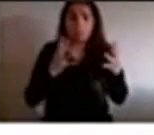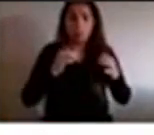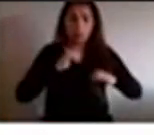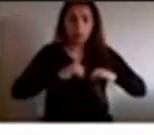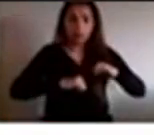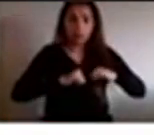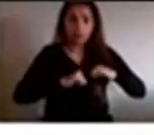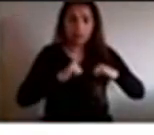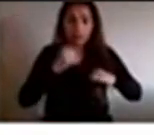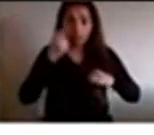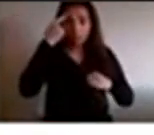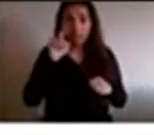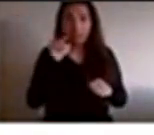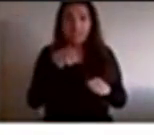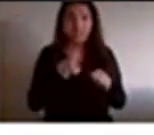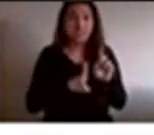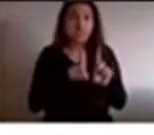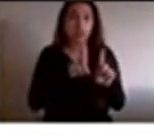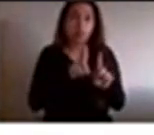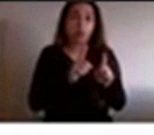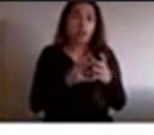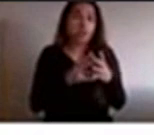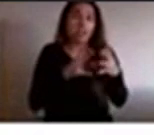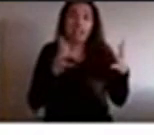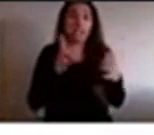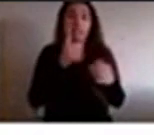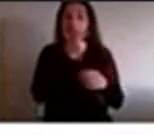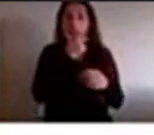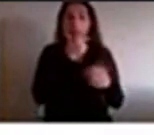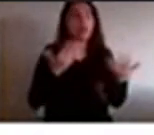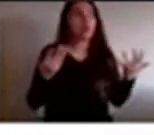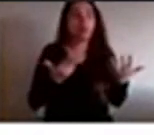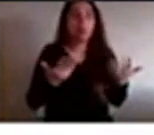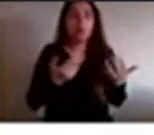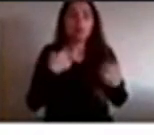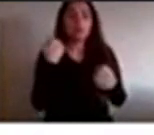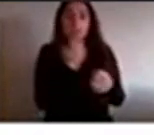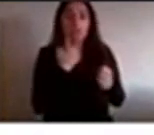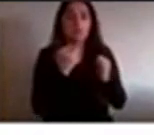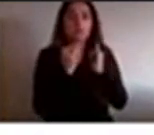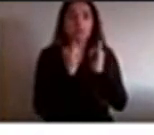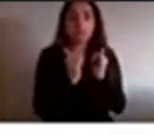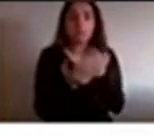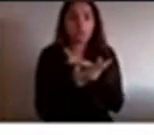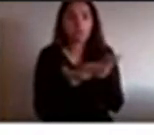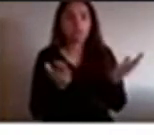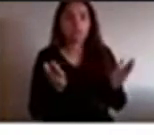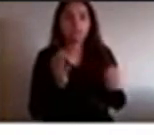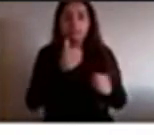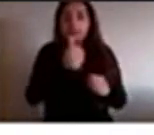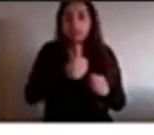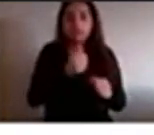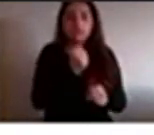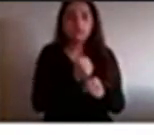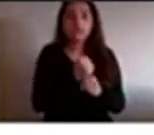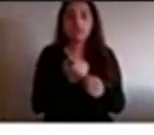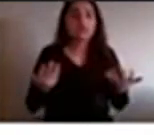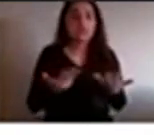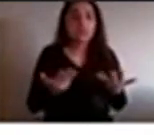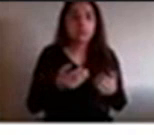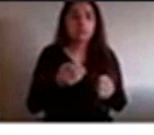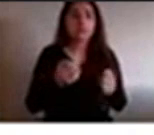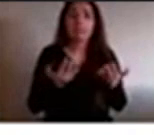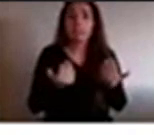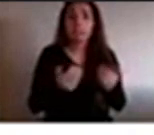esa es una de las grandes dudas que existen, ya que también algunas empresas nos han preguntado si hay